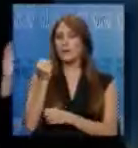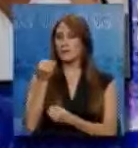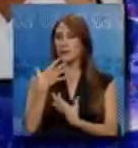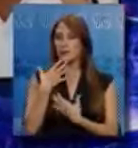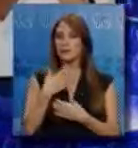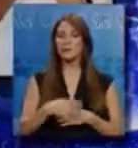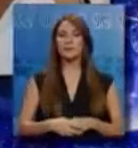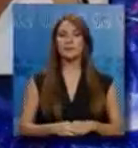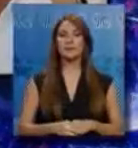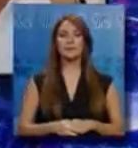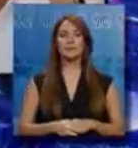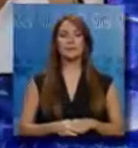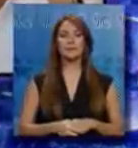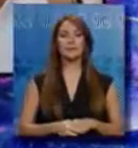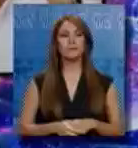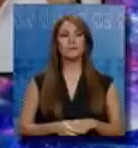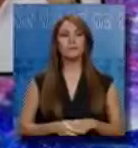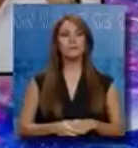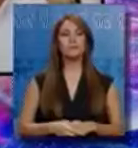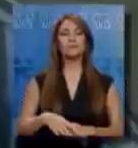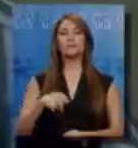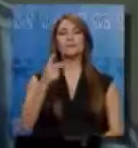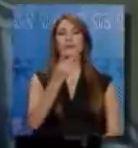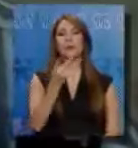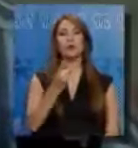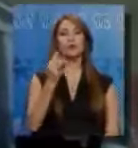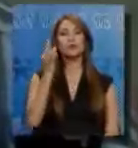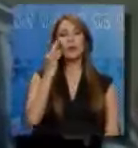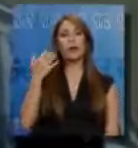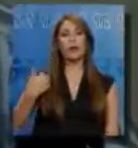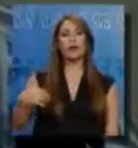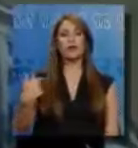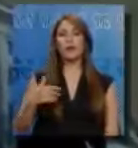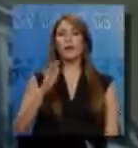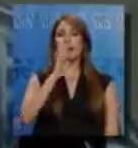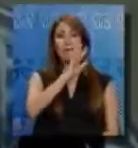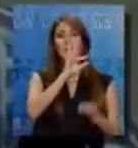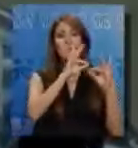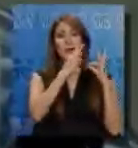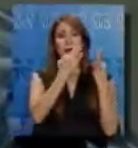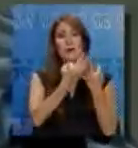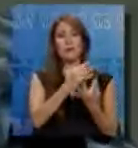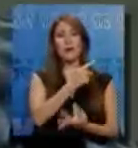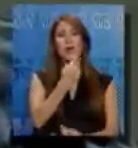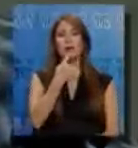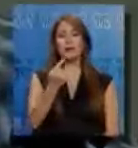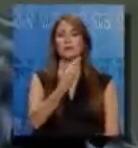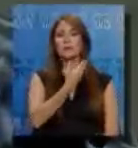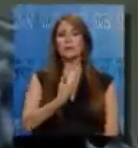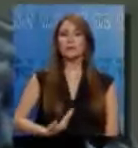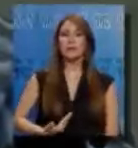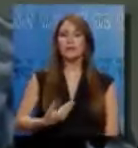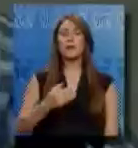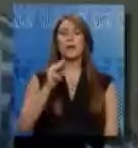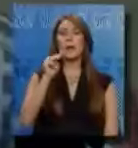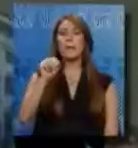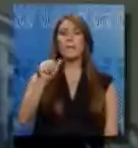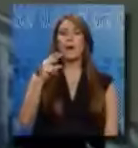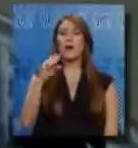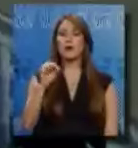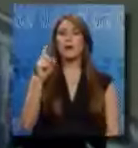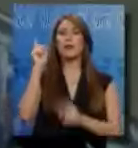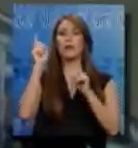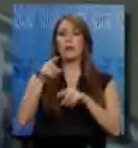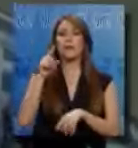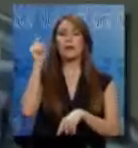Herrera. Crimen de turistas argentinas. Sí. Los familiares de las chicas le han pedido al presidente Macri que por favor envíe